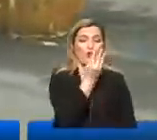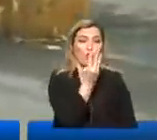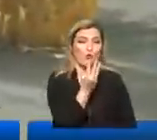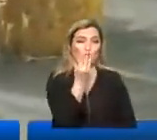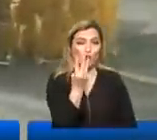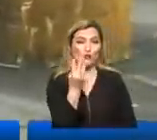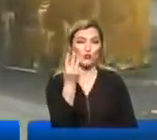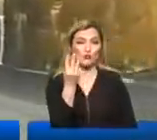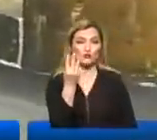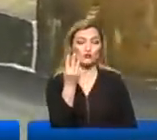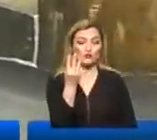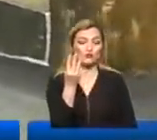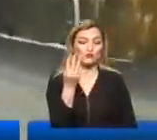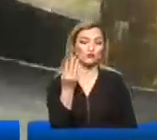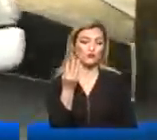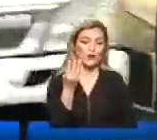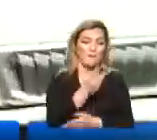web